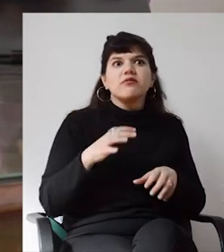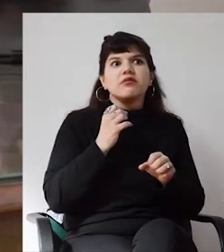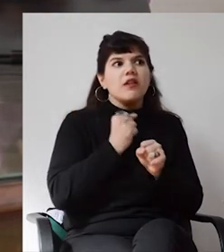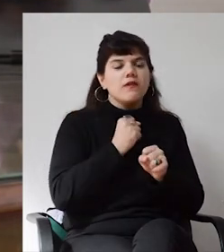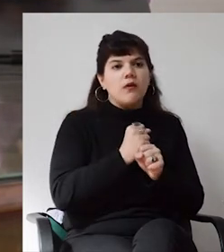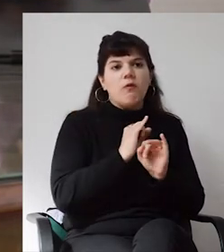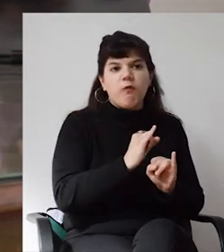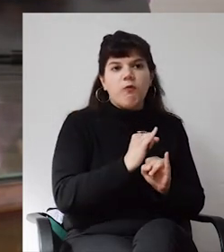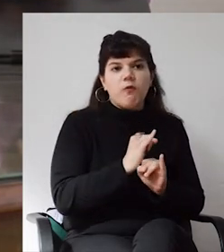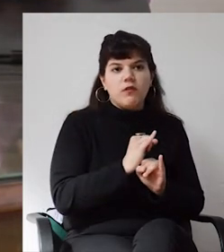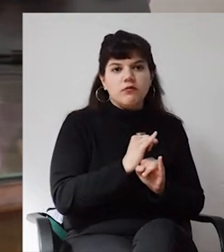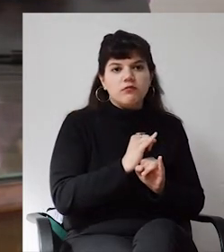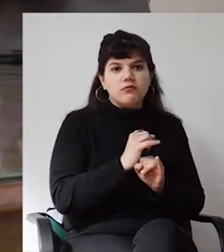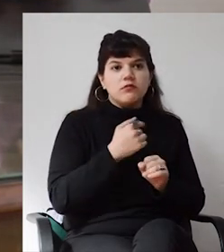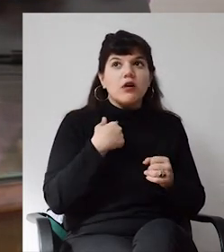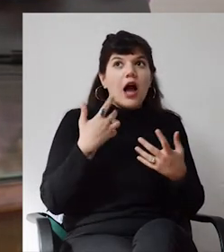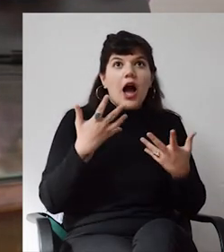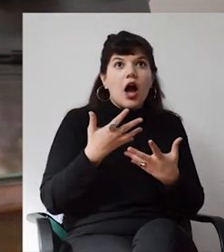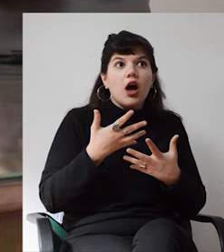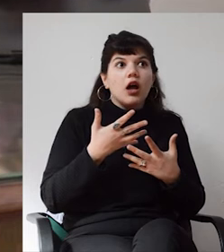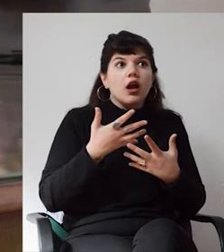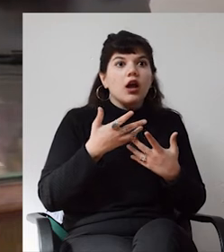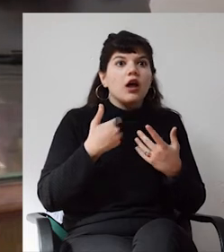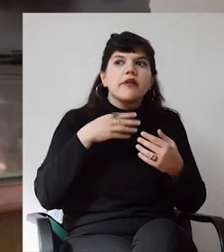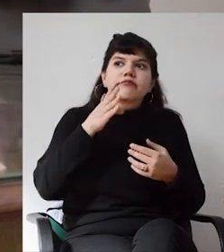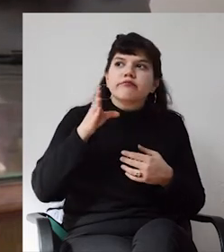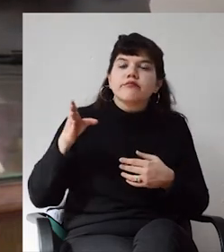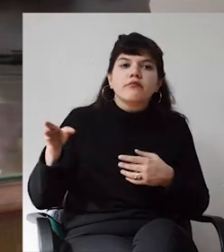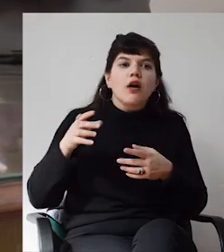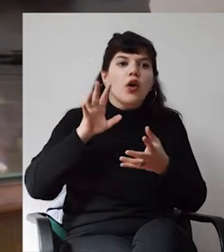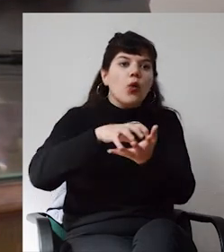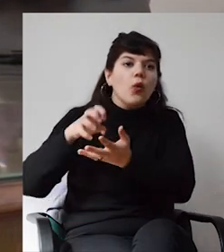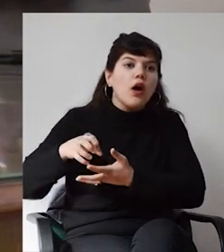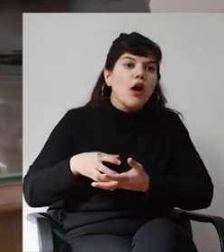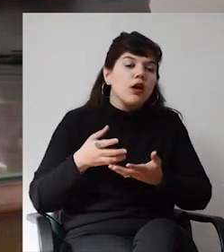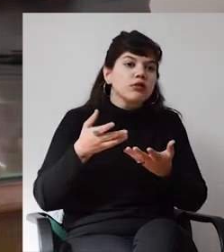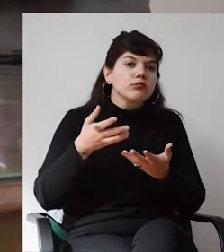con mucho trabajo estanco. Tenemos mucho trabajo de chacra.